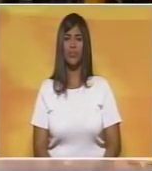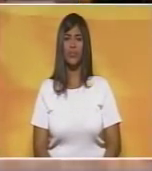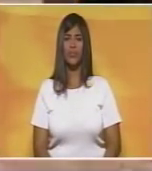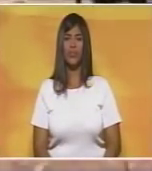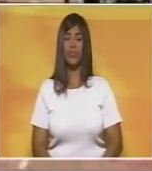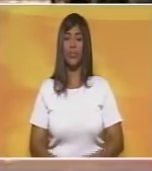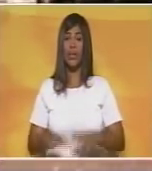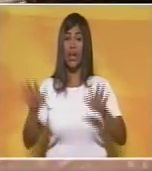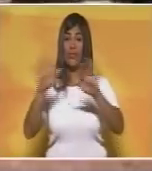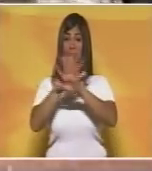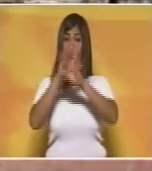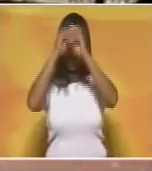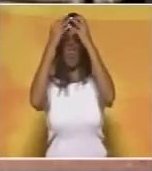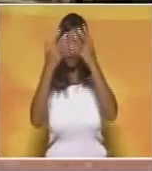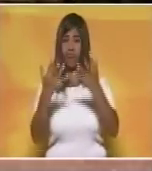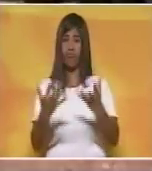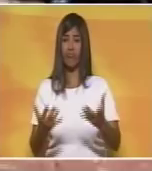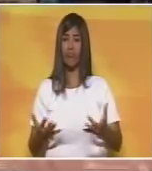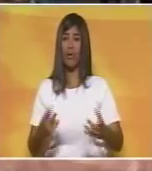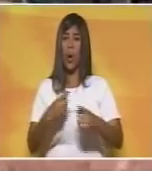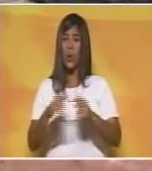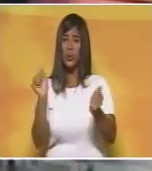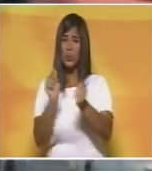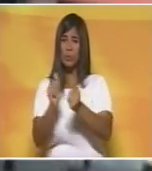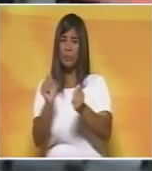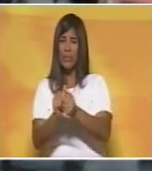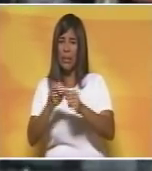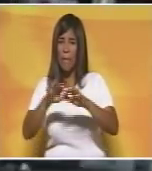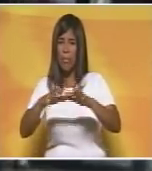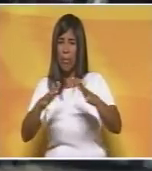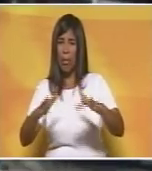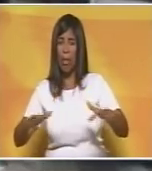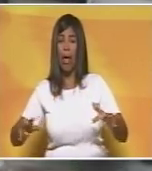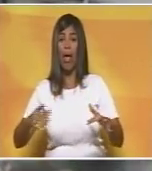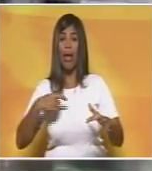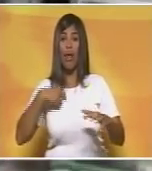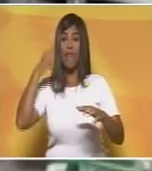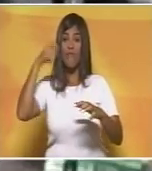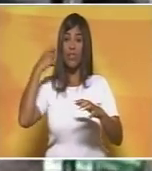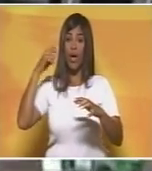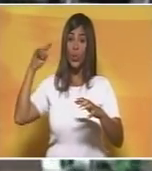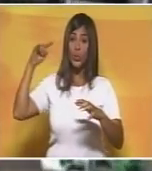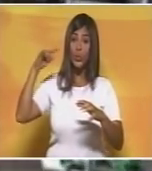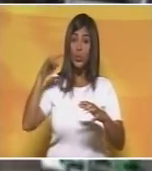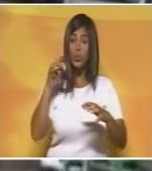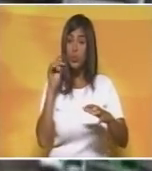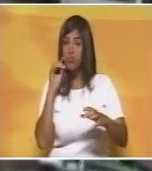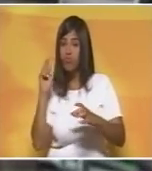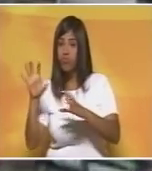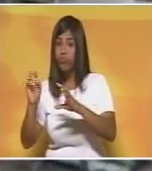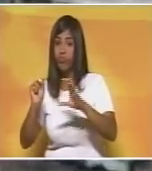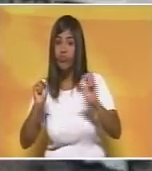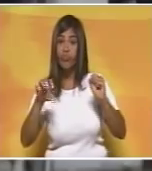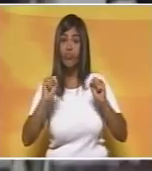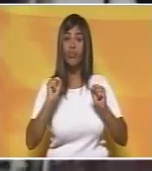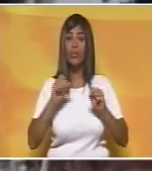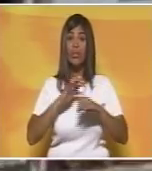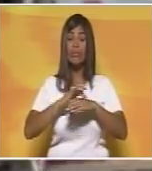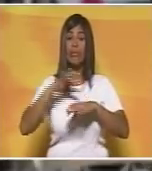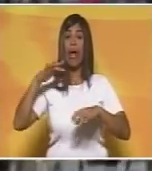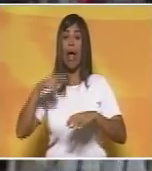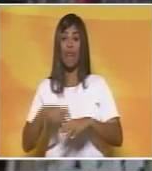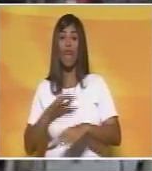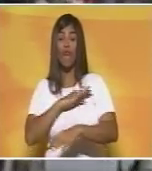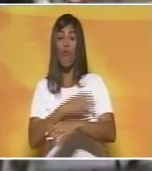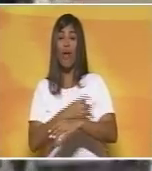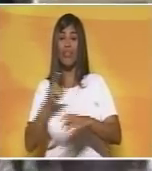Ventanales de negocios rotos y pedazos de concreto en el suelo. Estos videos aéreos nos indicaban la magnitud de la emergencia, donde el